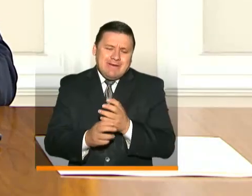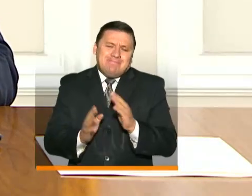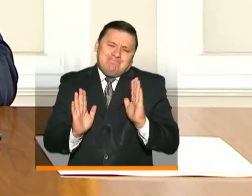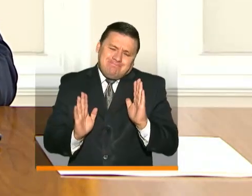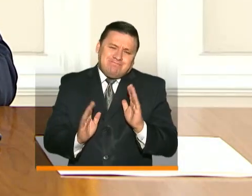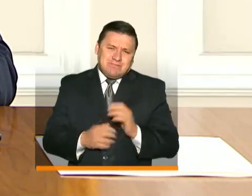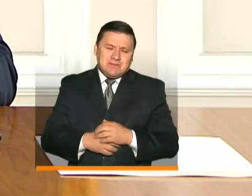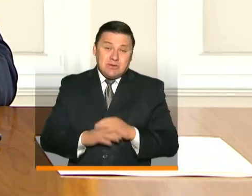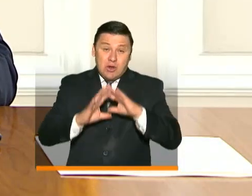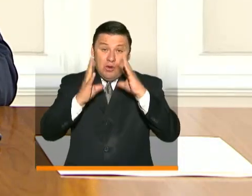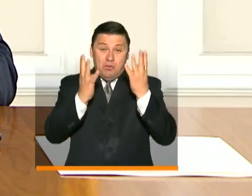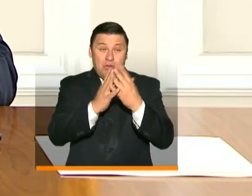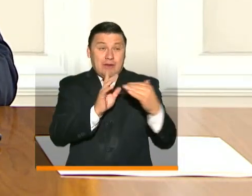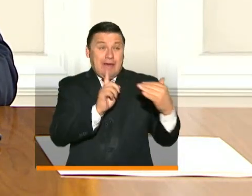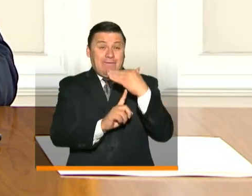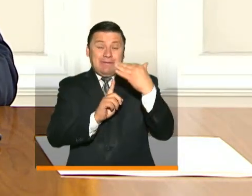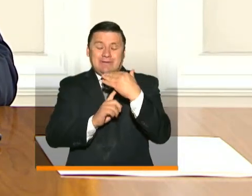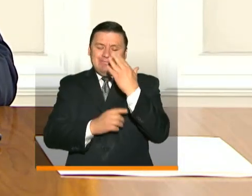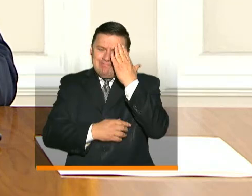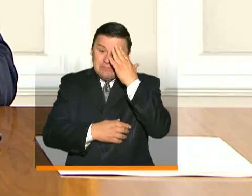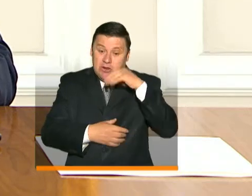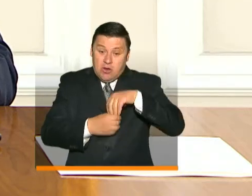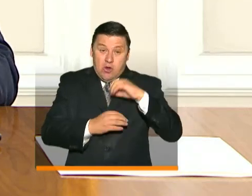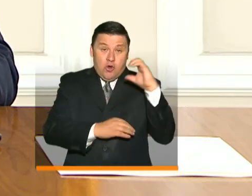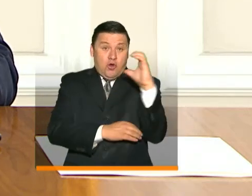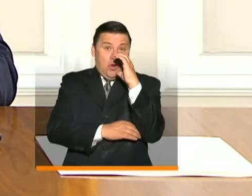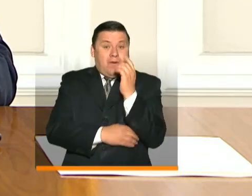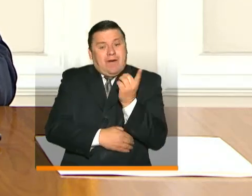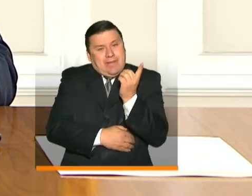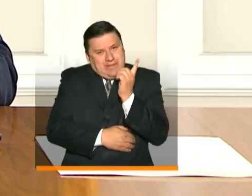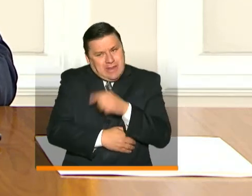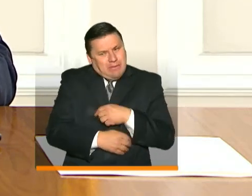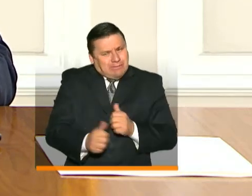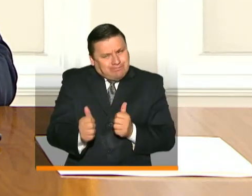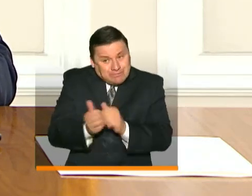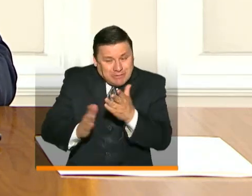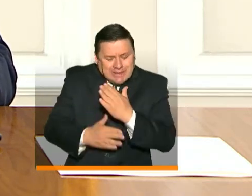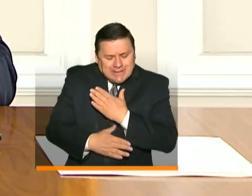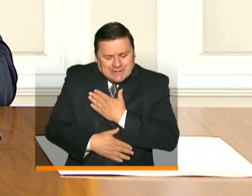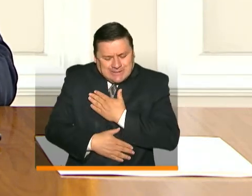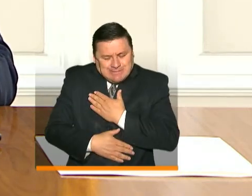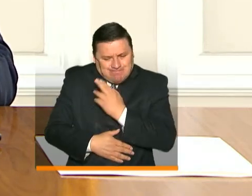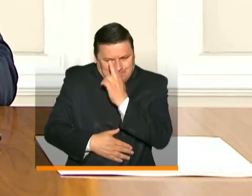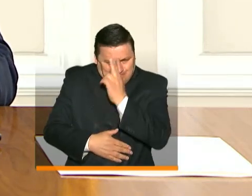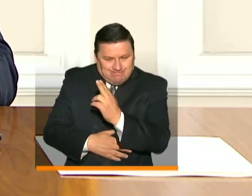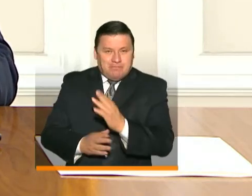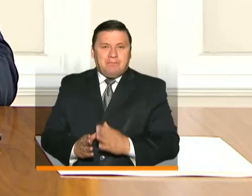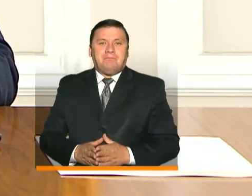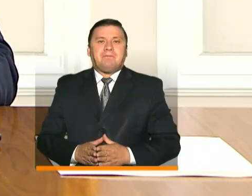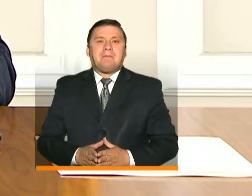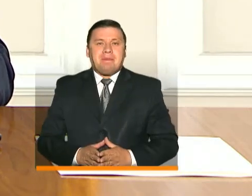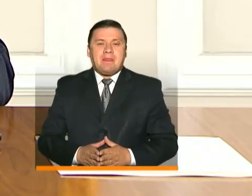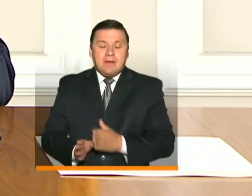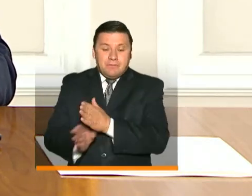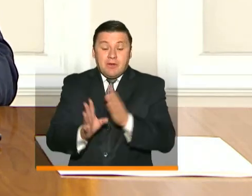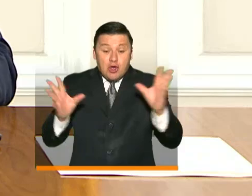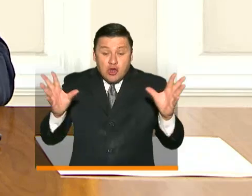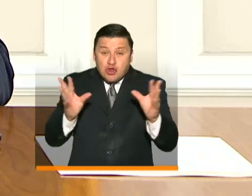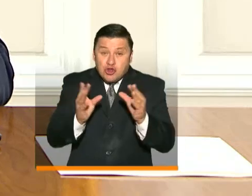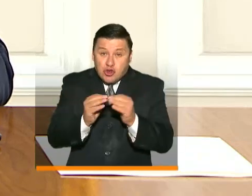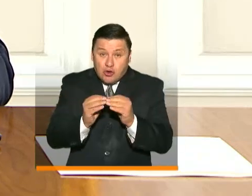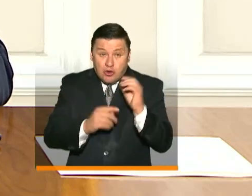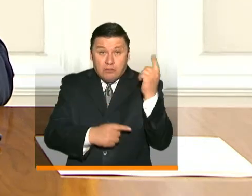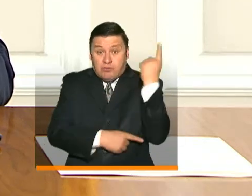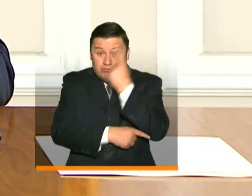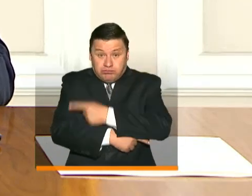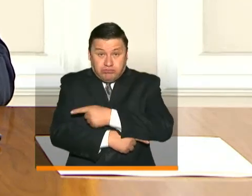que golpea al mundo, pero como país también estamos a su lado en estos momentos. En total se han realizado en